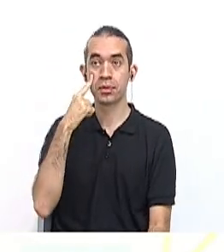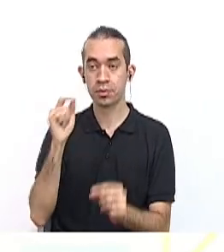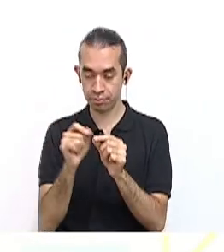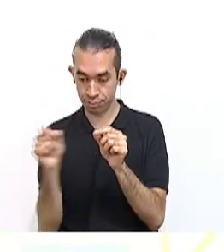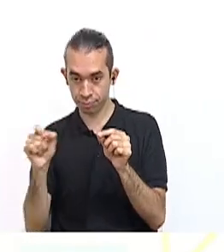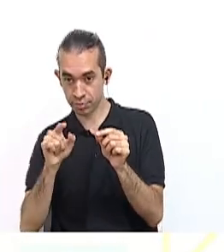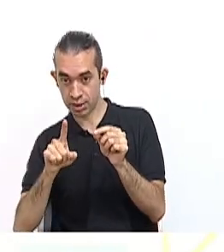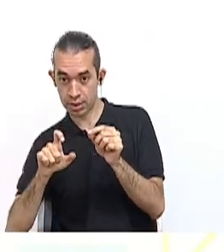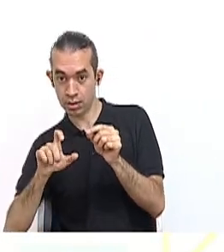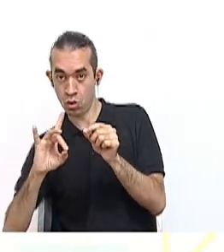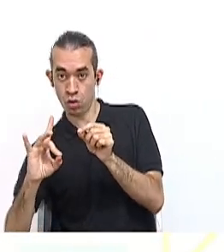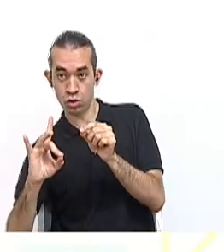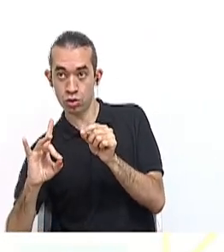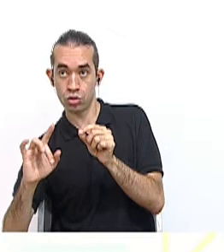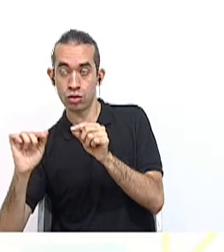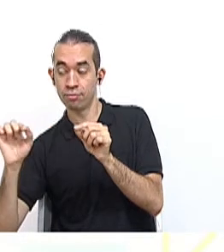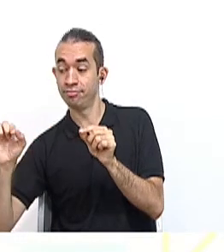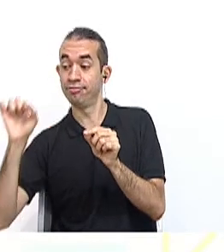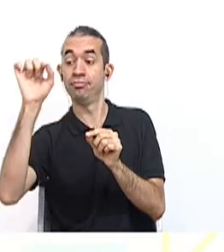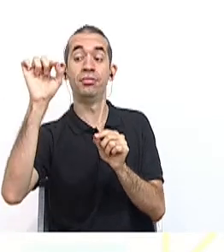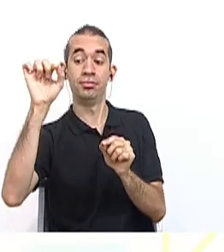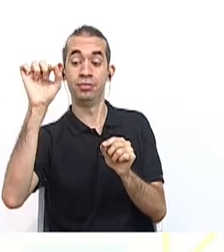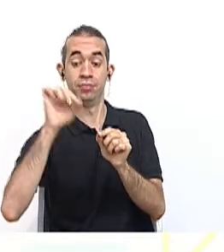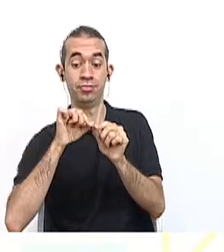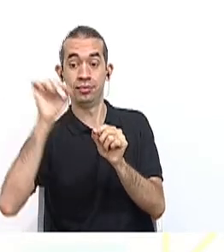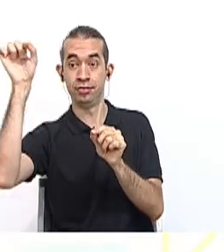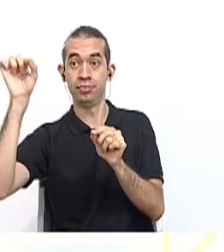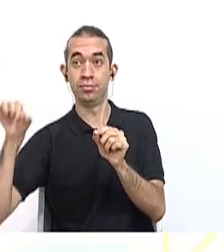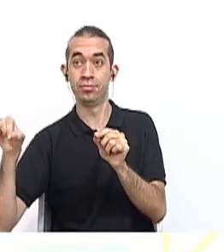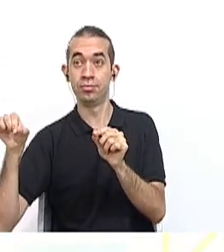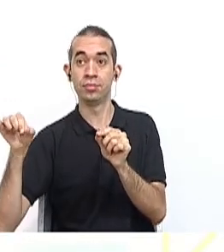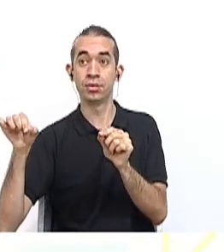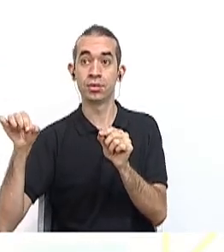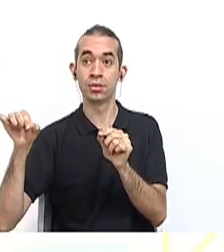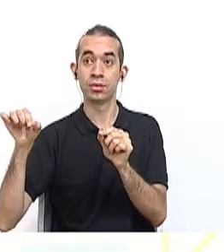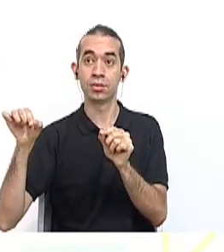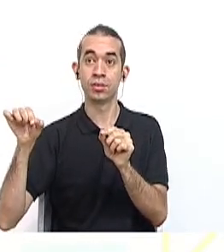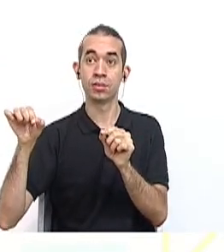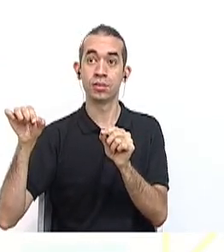mide 108 y la arista mide...